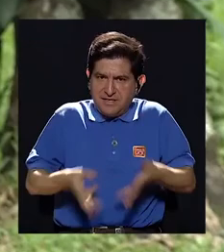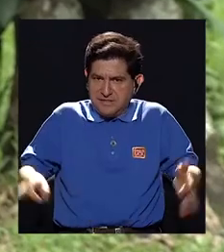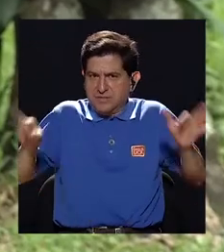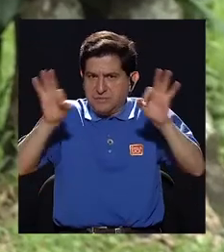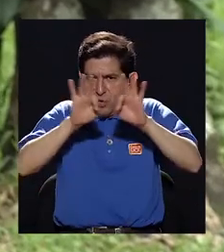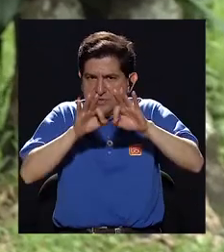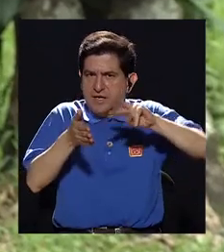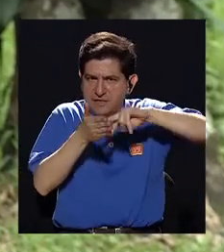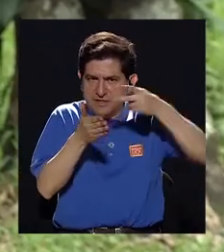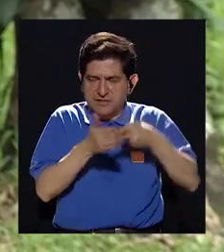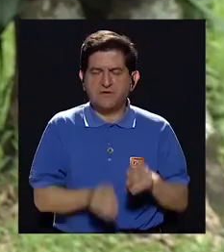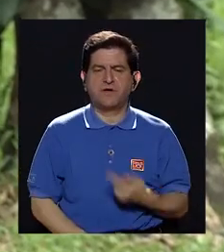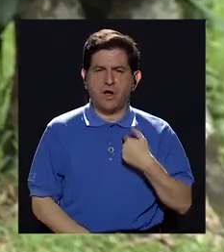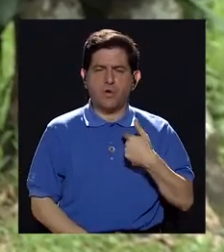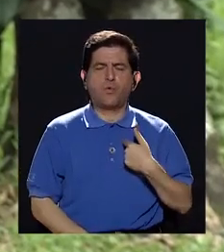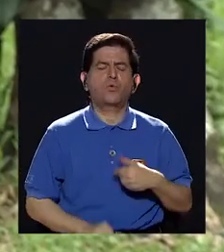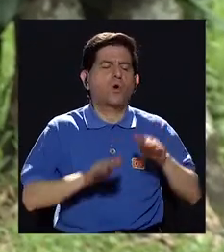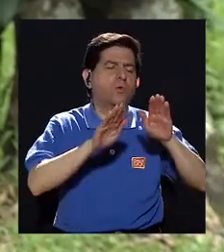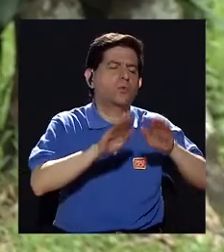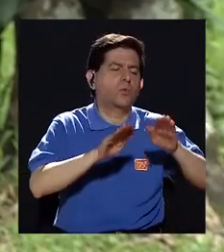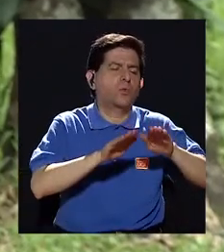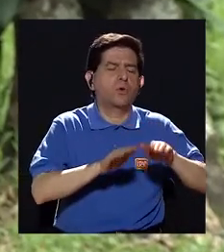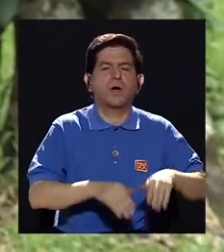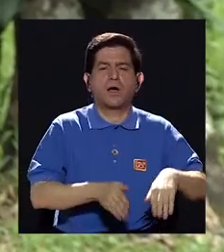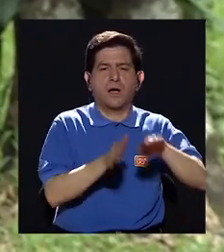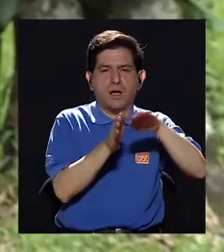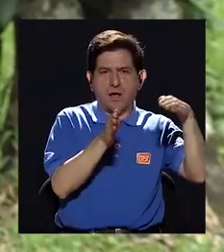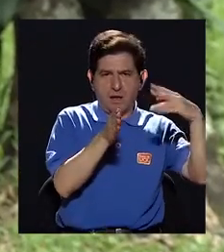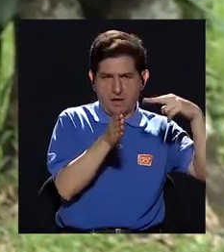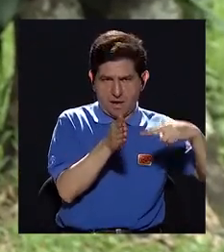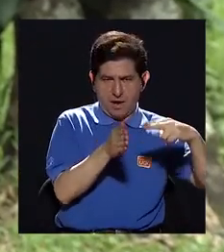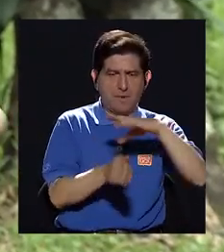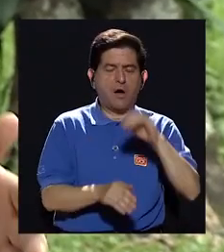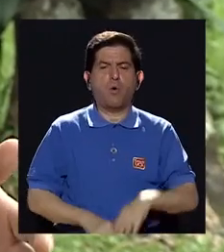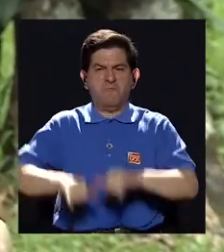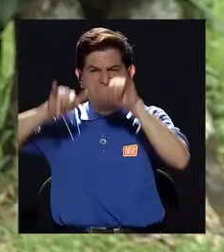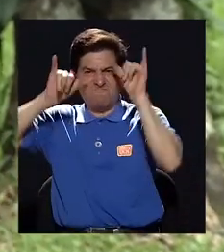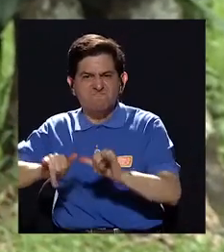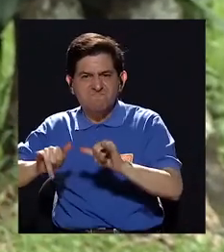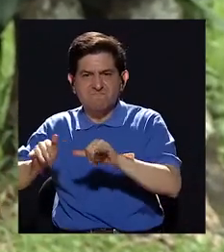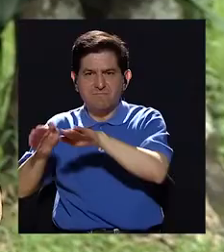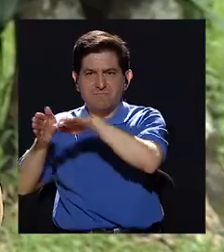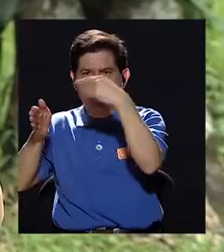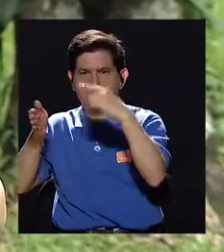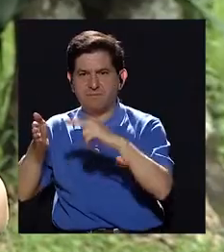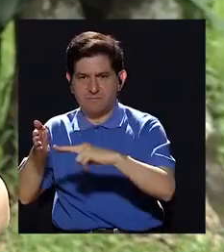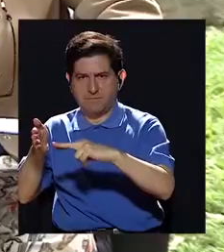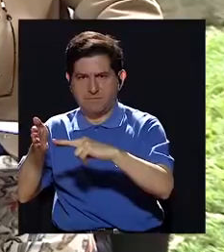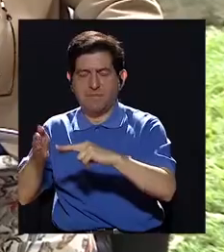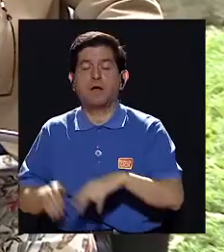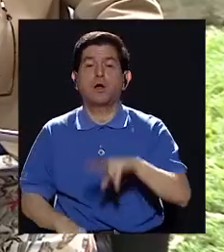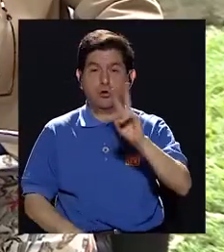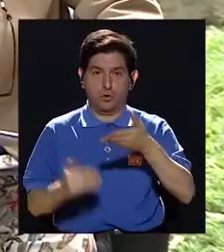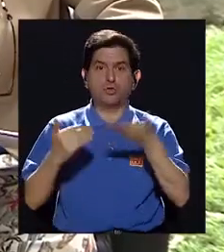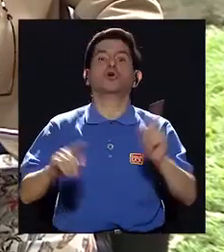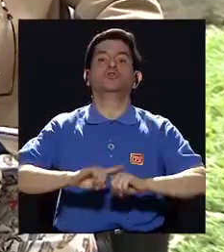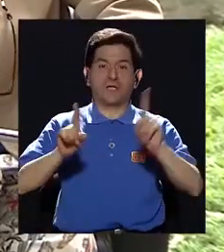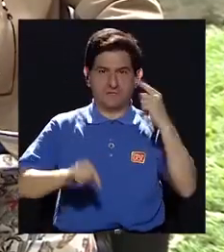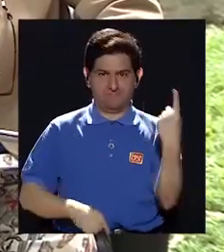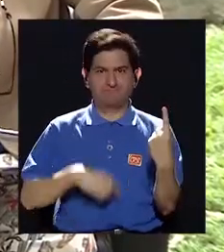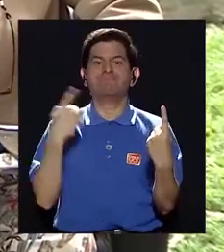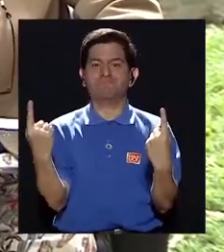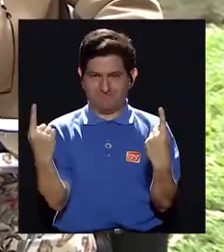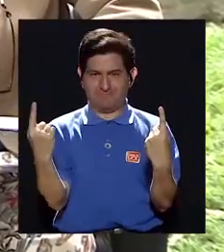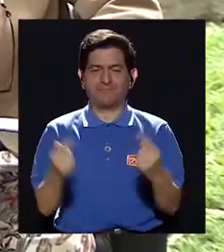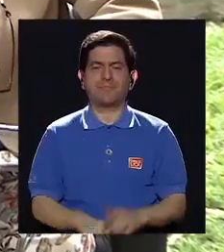diferencia importante entre guardar reposo en cama y estar encamado. Claro, son dos cosas completamente